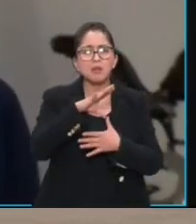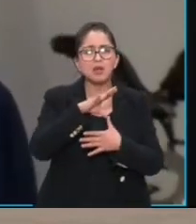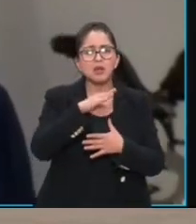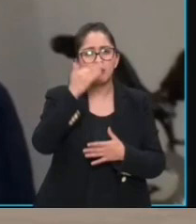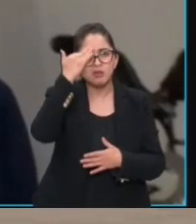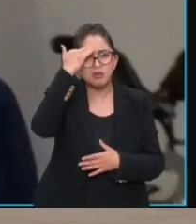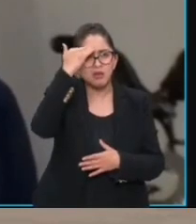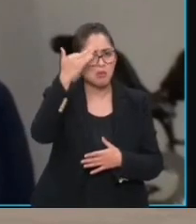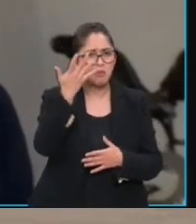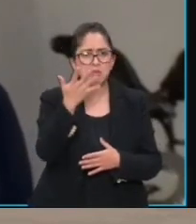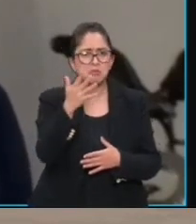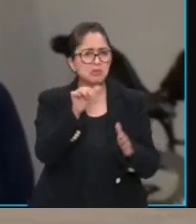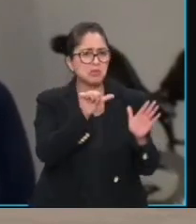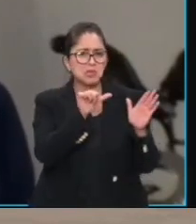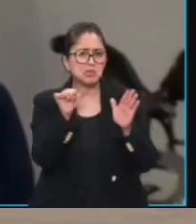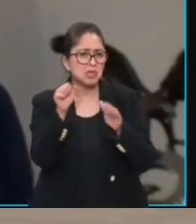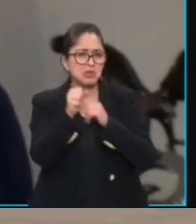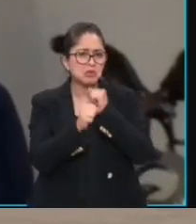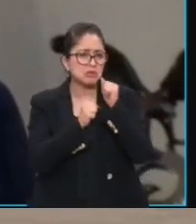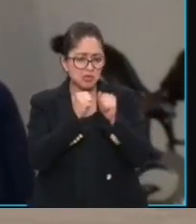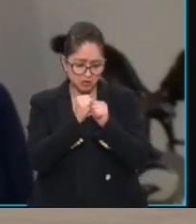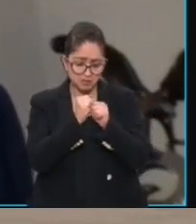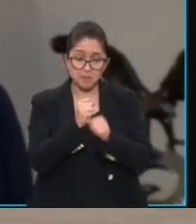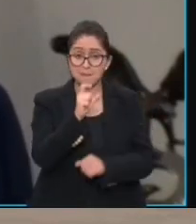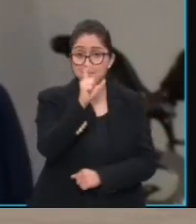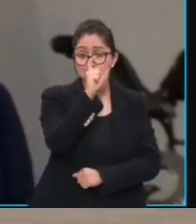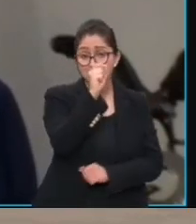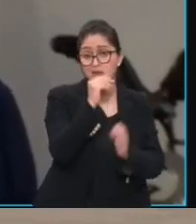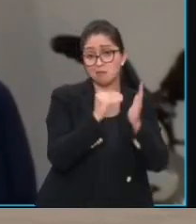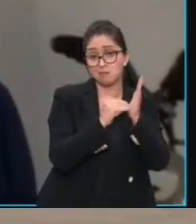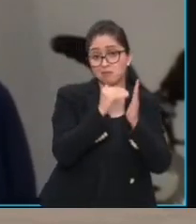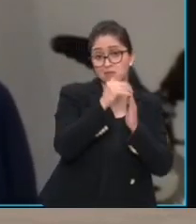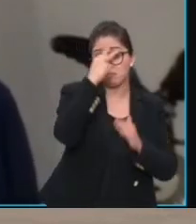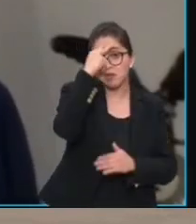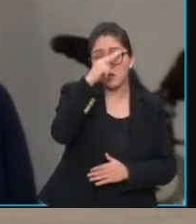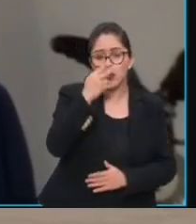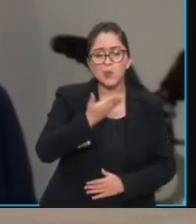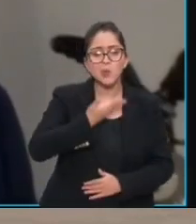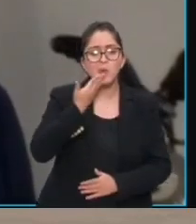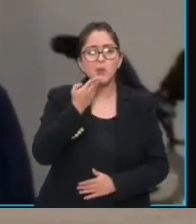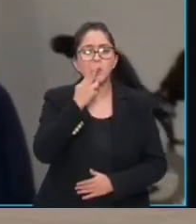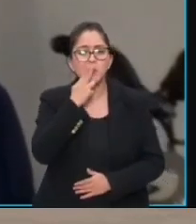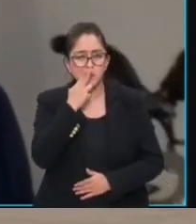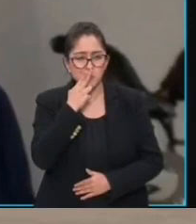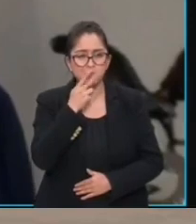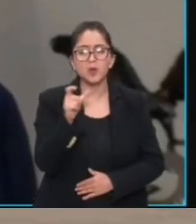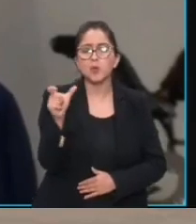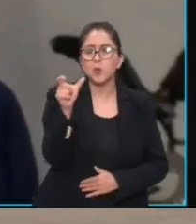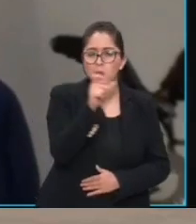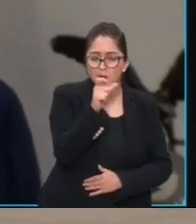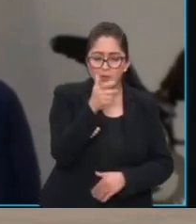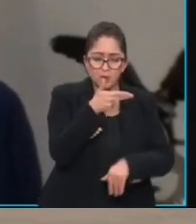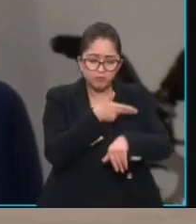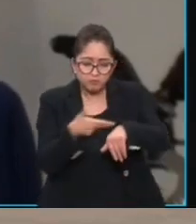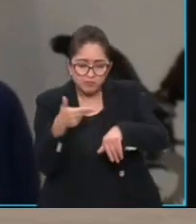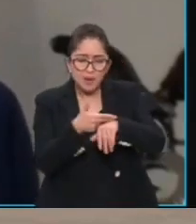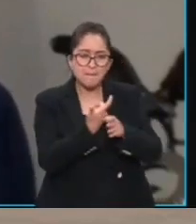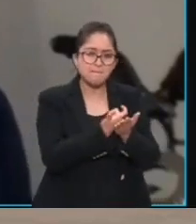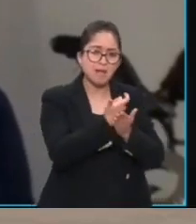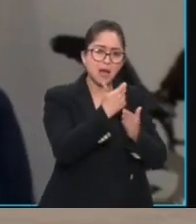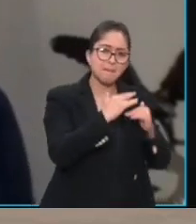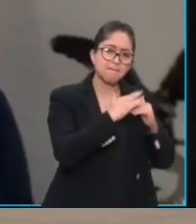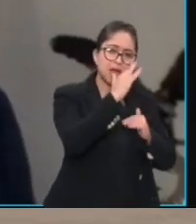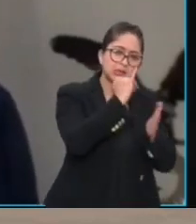años. 20 millones de mexicanos fuman. Y lo que tenemos que estar pensando cuando se hace una medida, ya sea de aumentar impuestos, ya